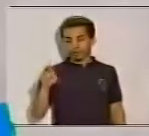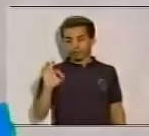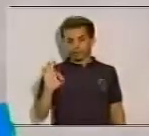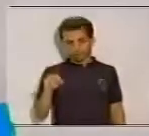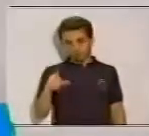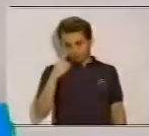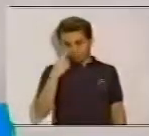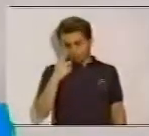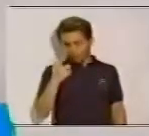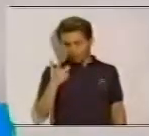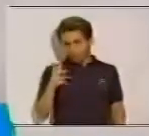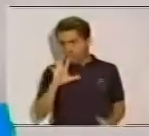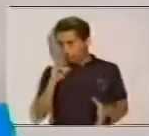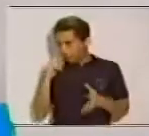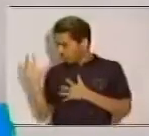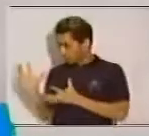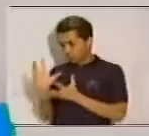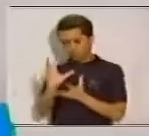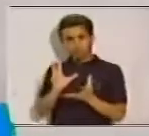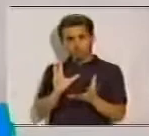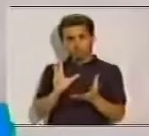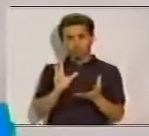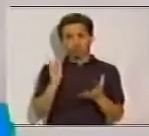¿Dónde lo han visto?